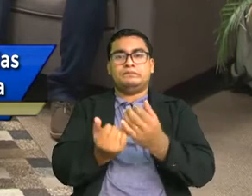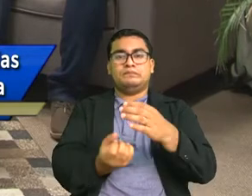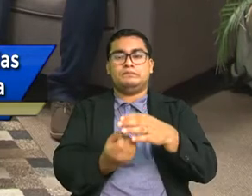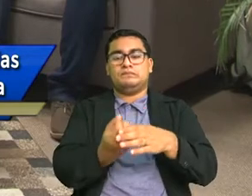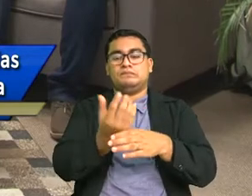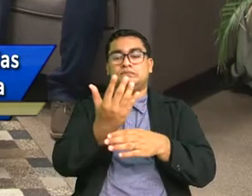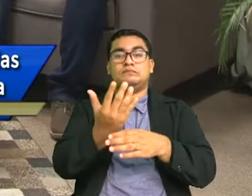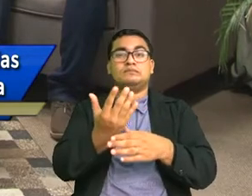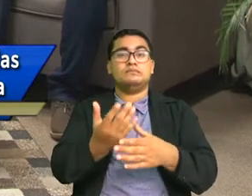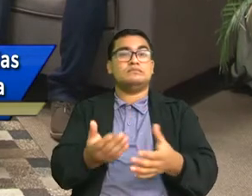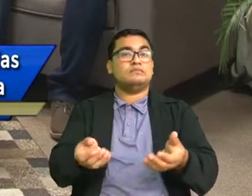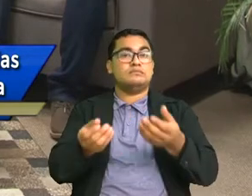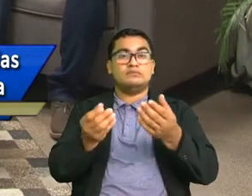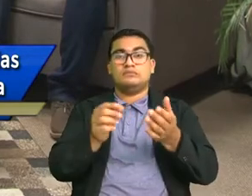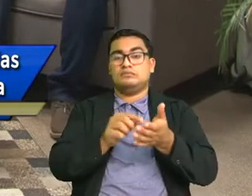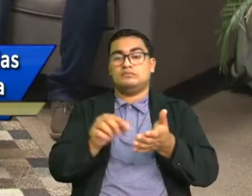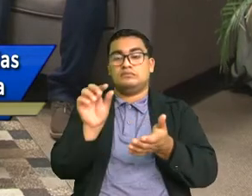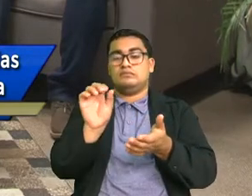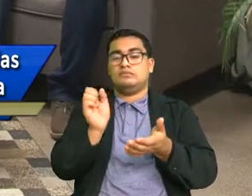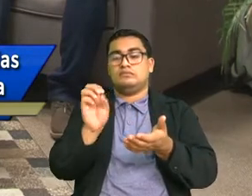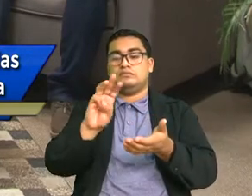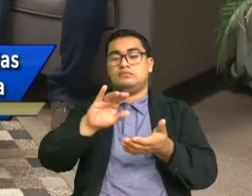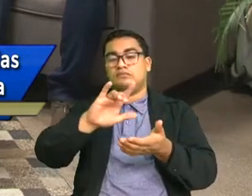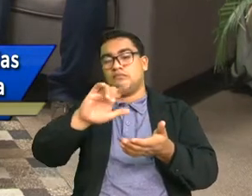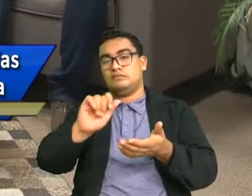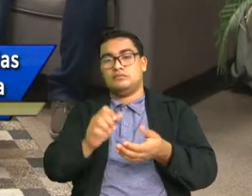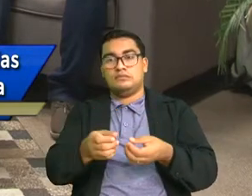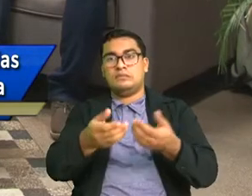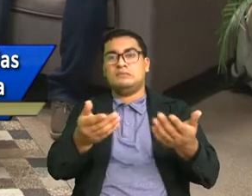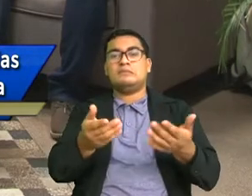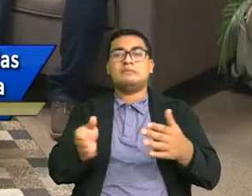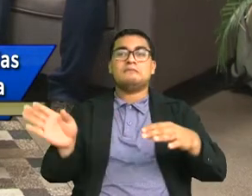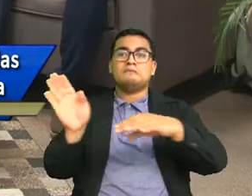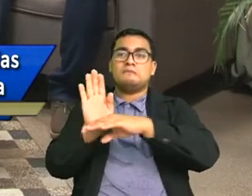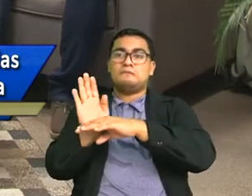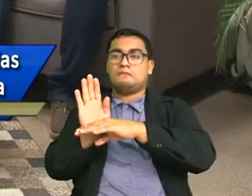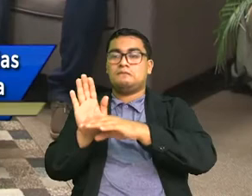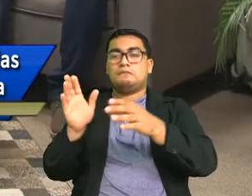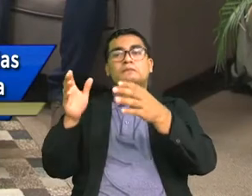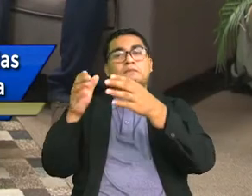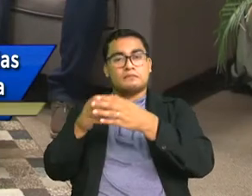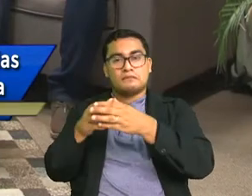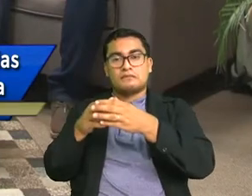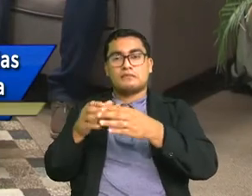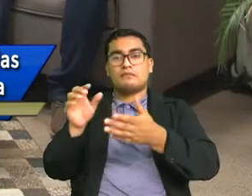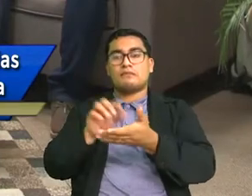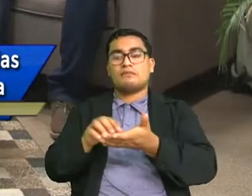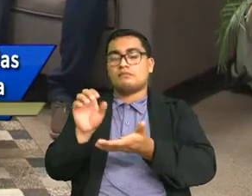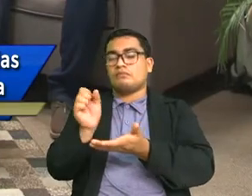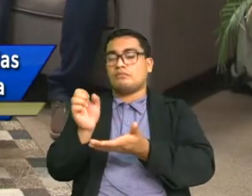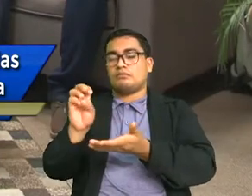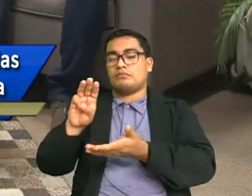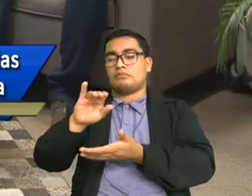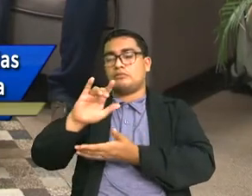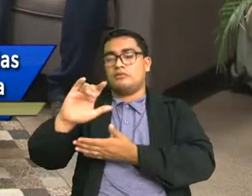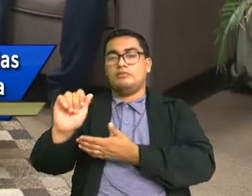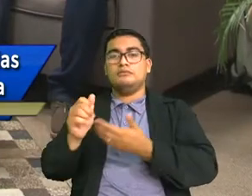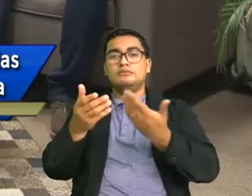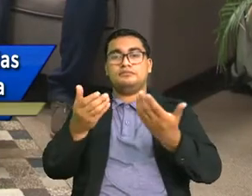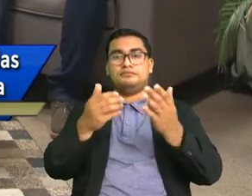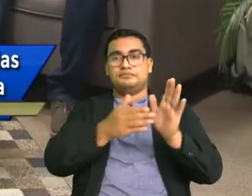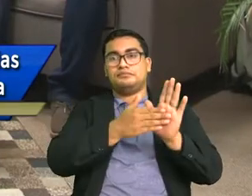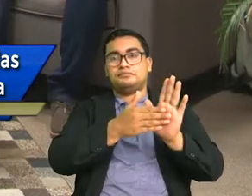multiplicación de semillas por ejemplo por eso es que nosotros hablamos de bancos comunitarios de semillas porque lo que nosotros queremos es llevar el modelo